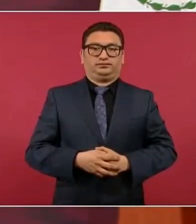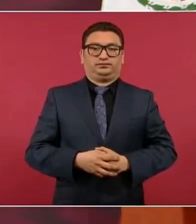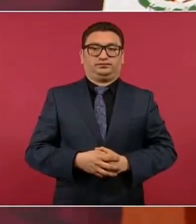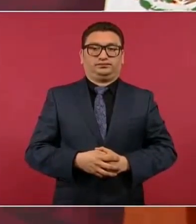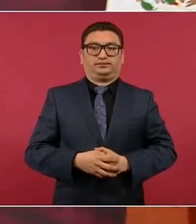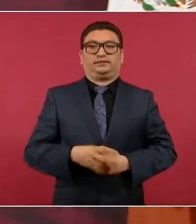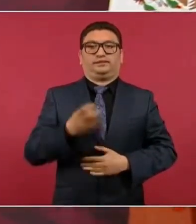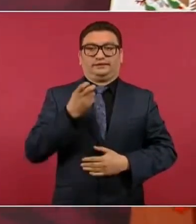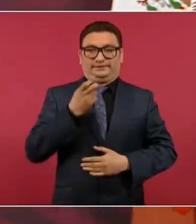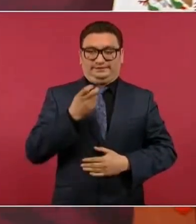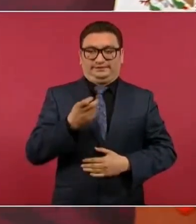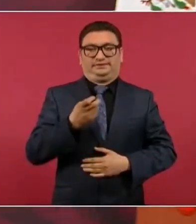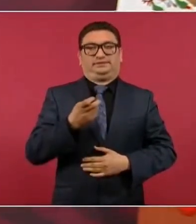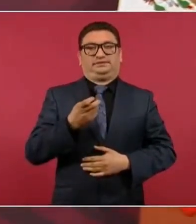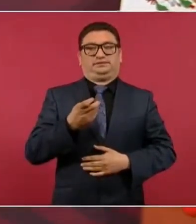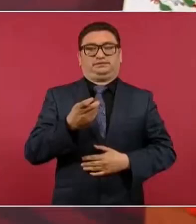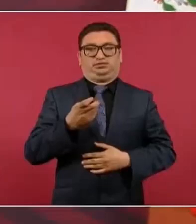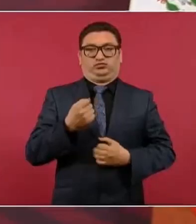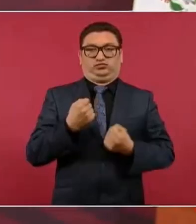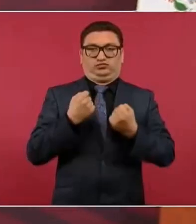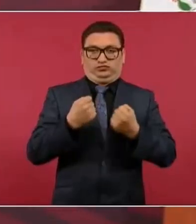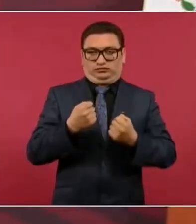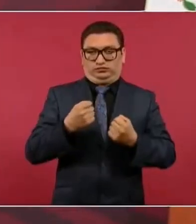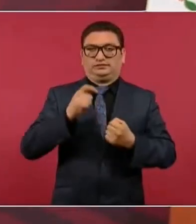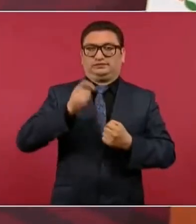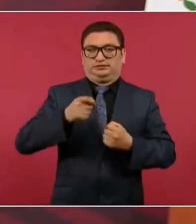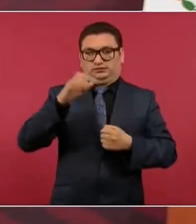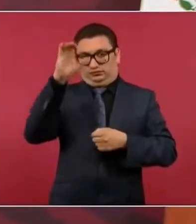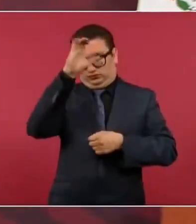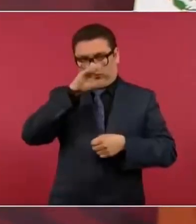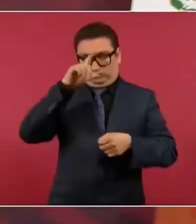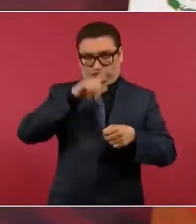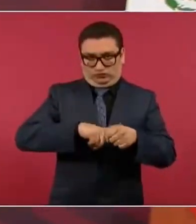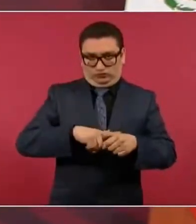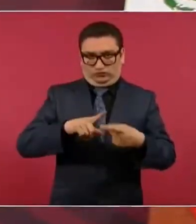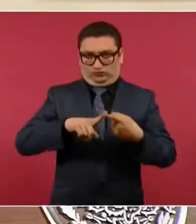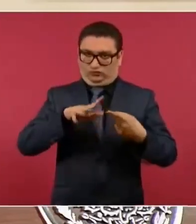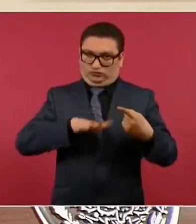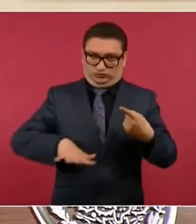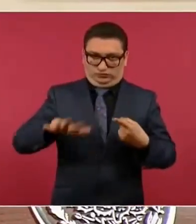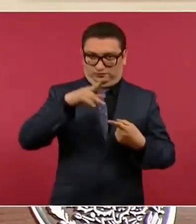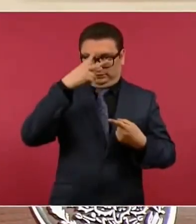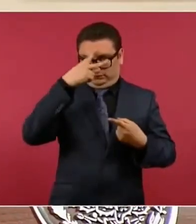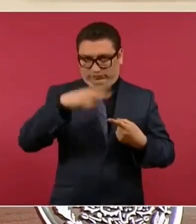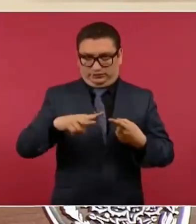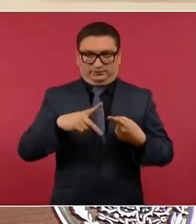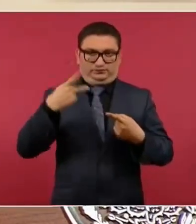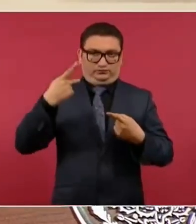O sea, es la fortaleza cultural, la atención